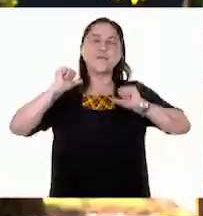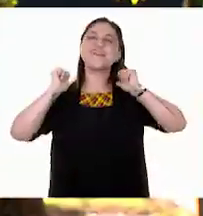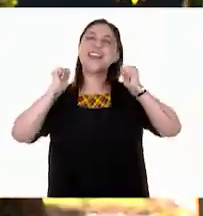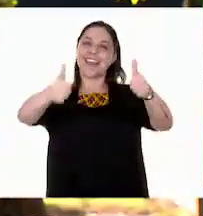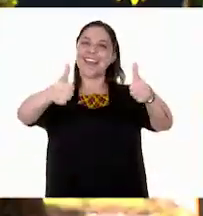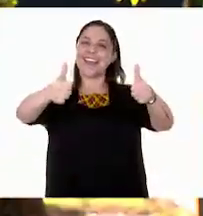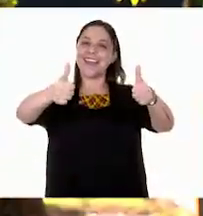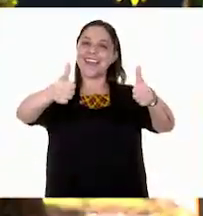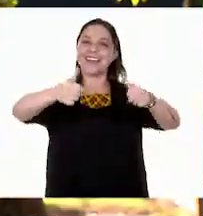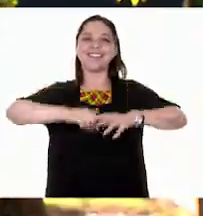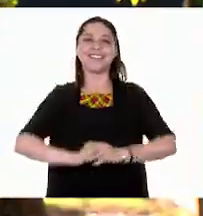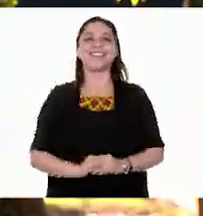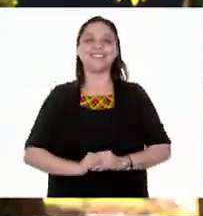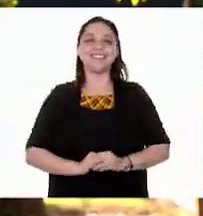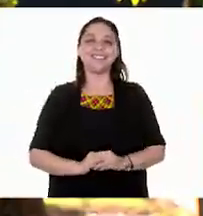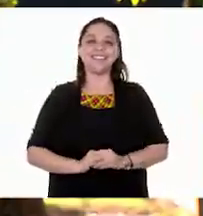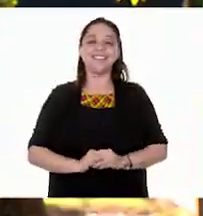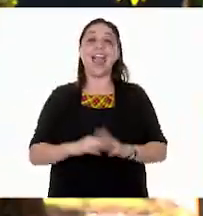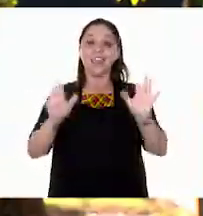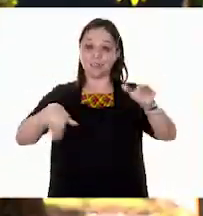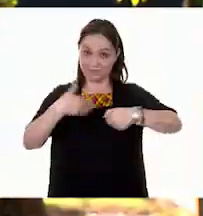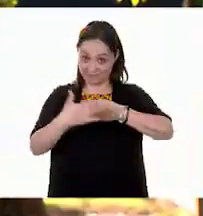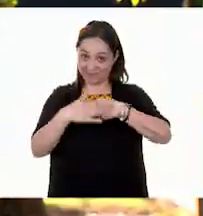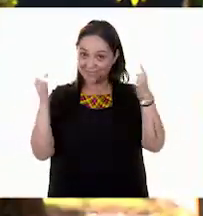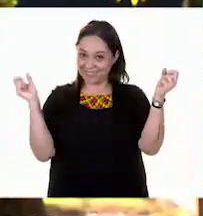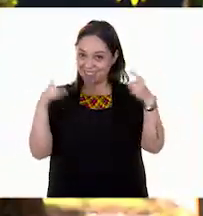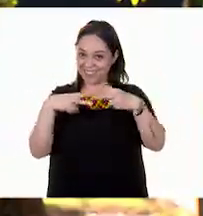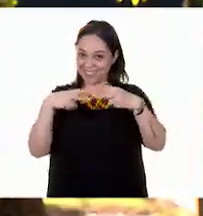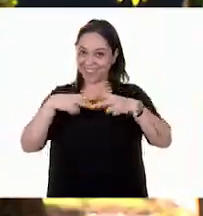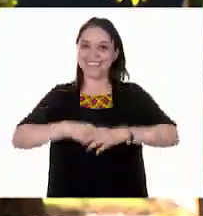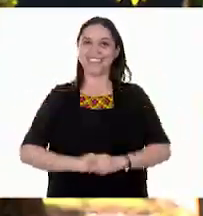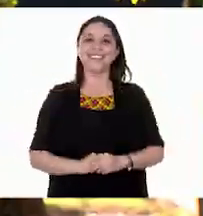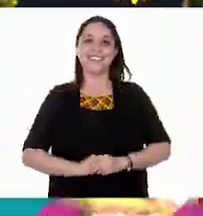¡Muy bien! ¡Nos vemos pronto!